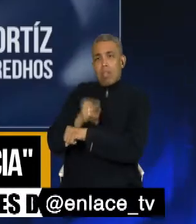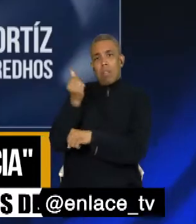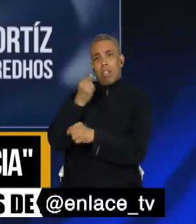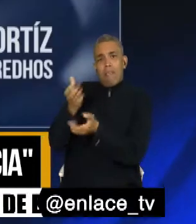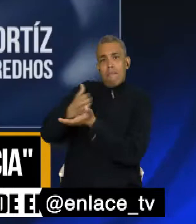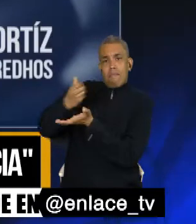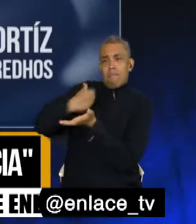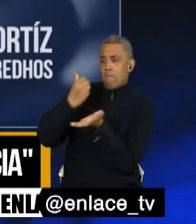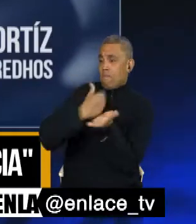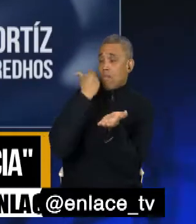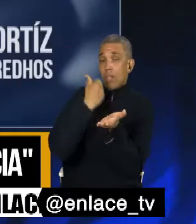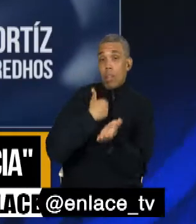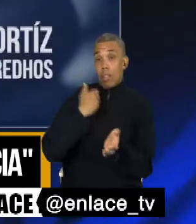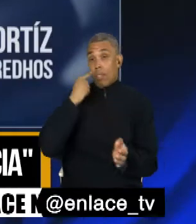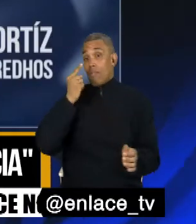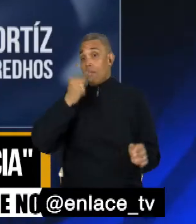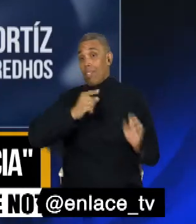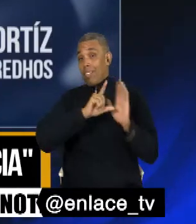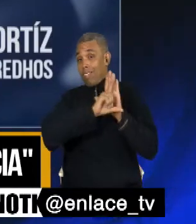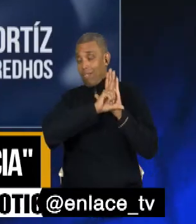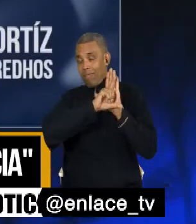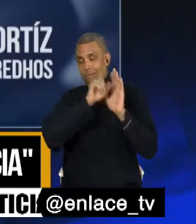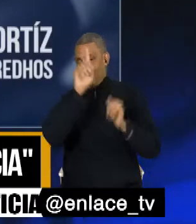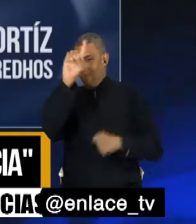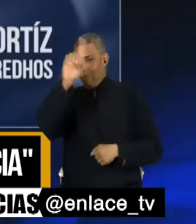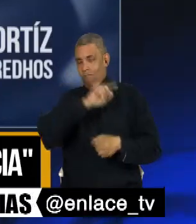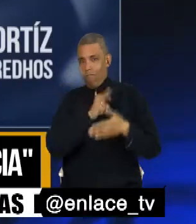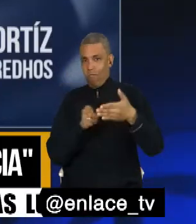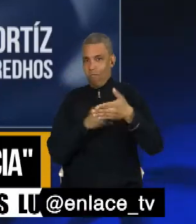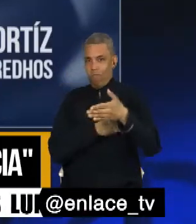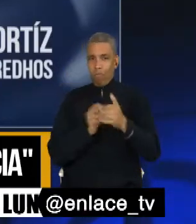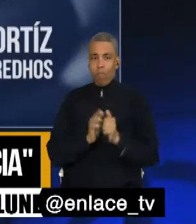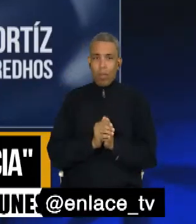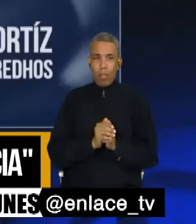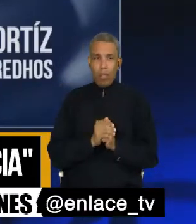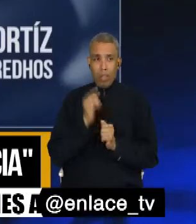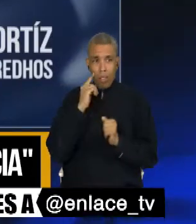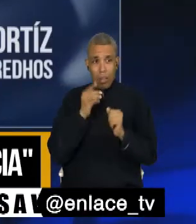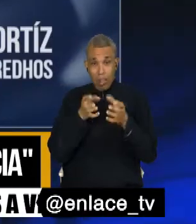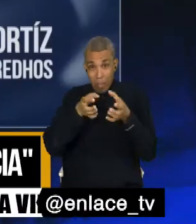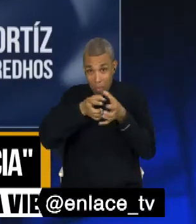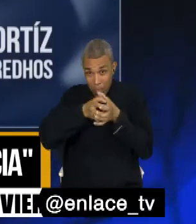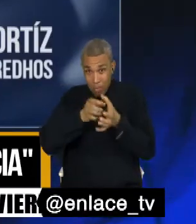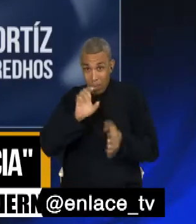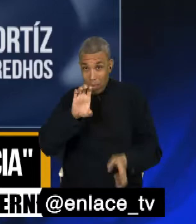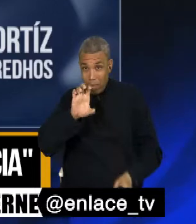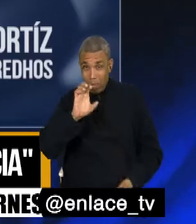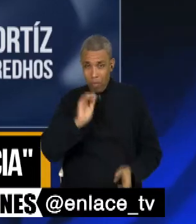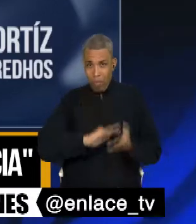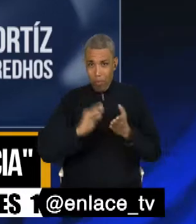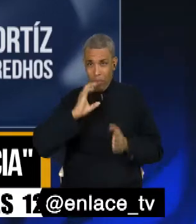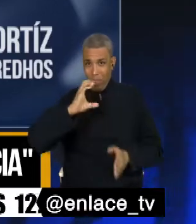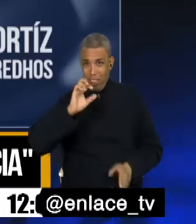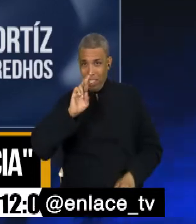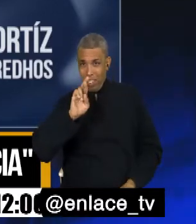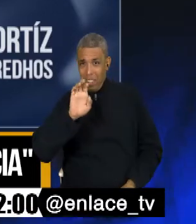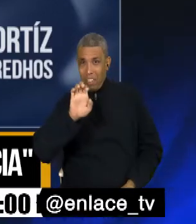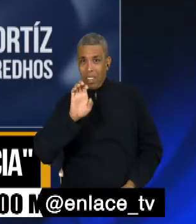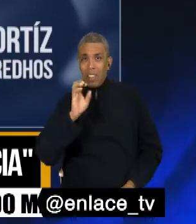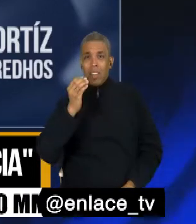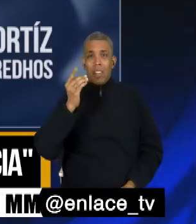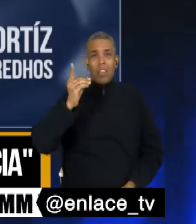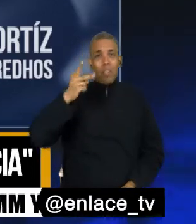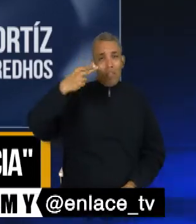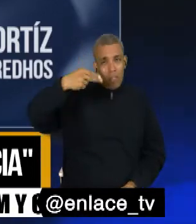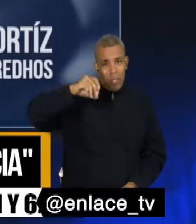policial. Pues si hubo abuso o no abuso, yo creo que eso lo determinaría como tal la justicia. Es un procedimiento irregular